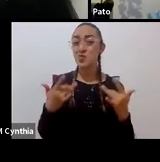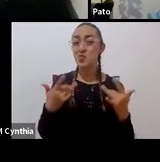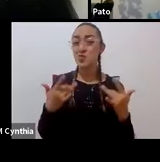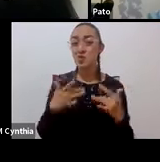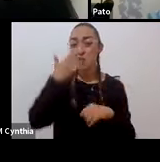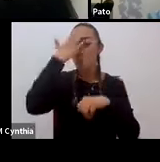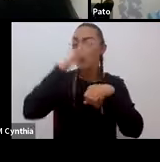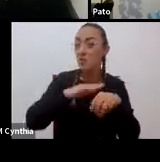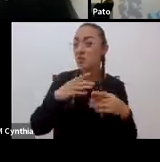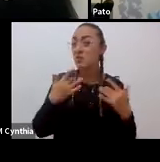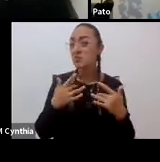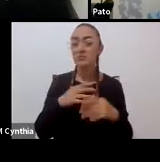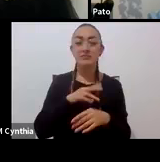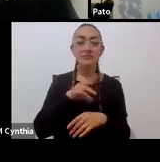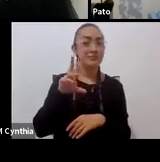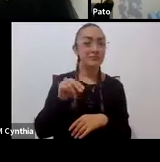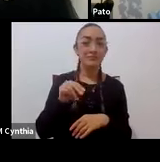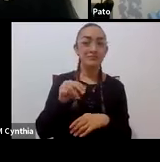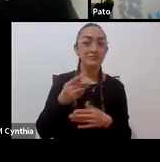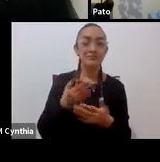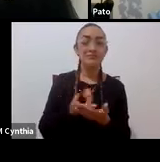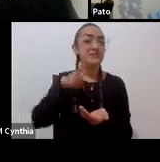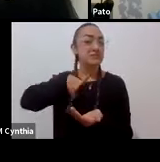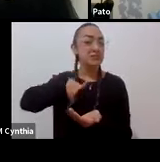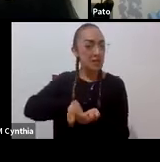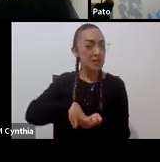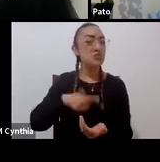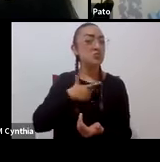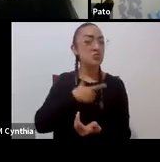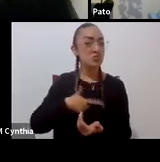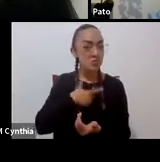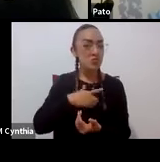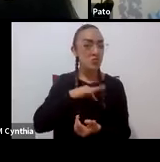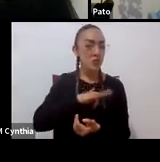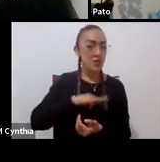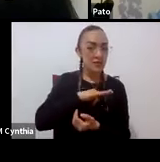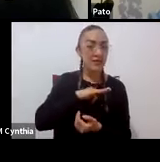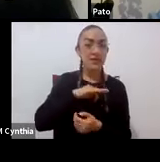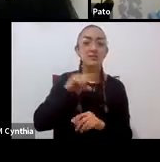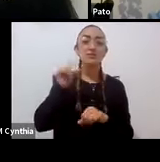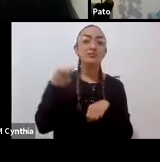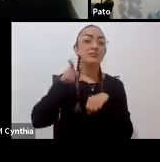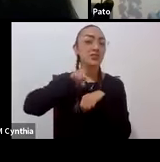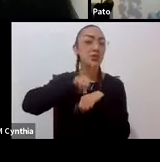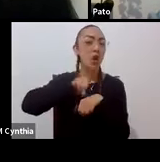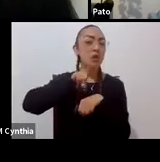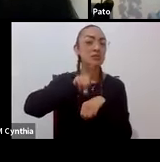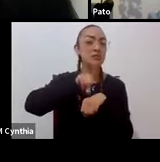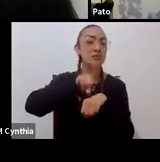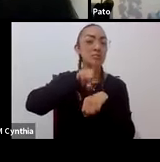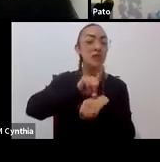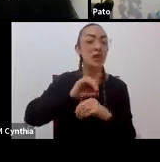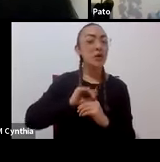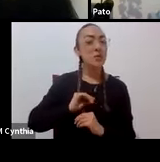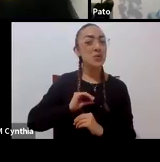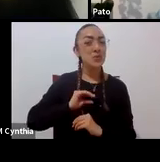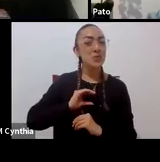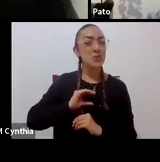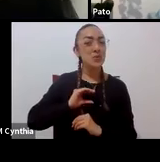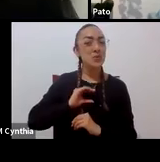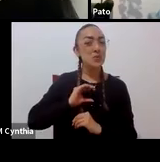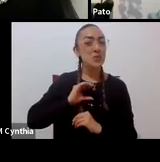nuestra reserva de placer e incrementar ese placer todos los días del encuentro con los otros, etcétera,